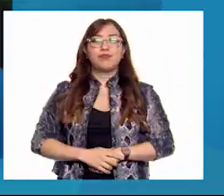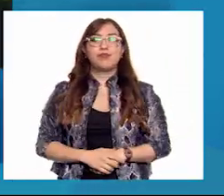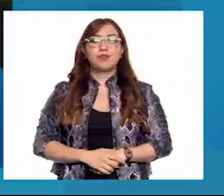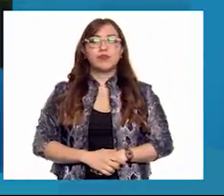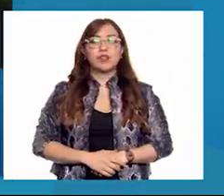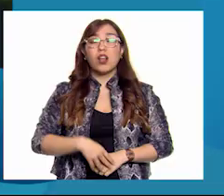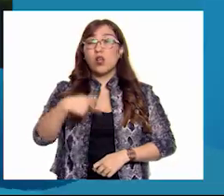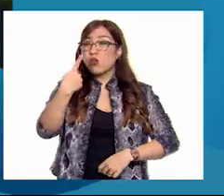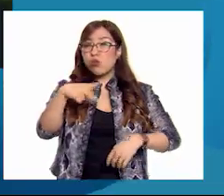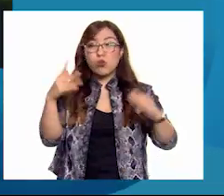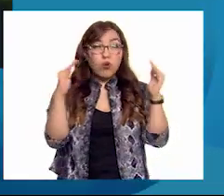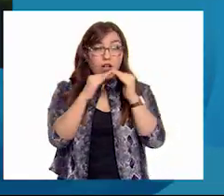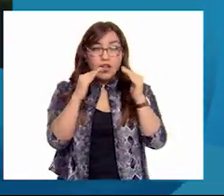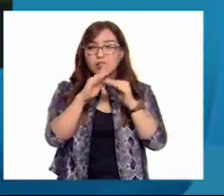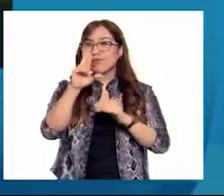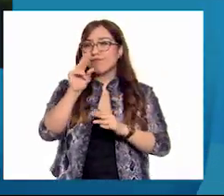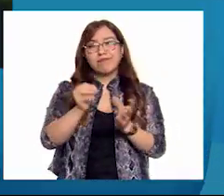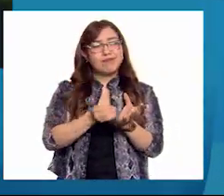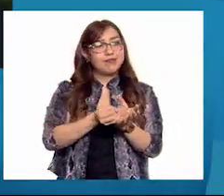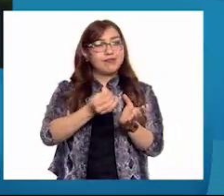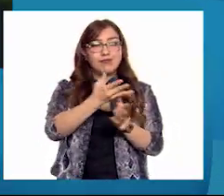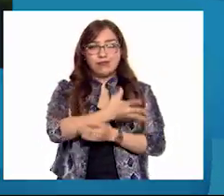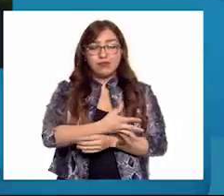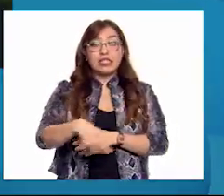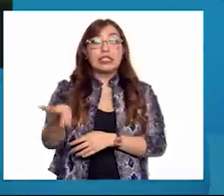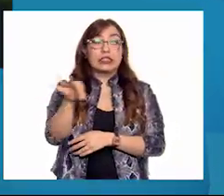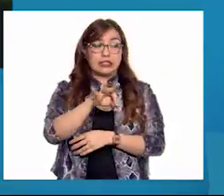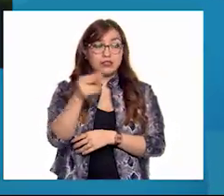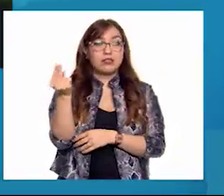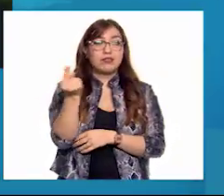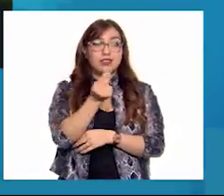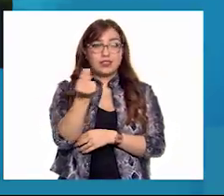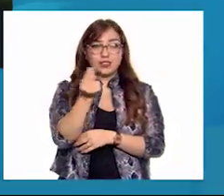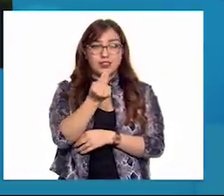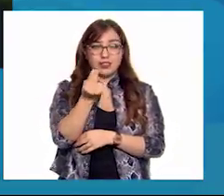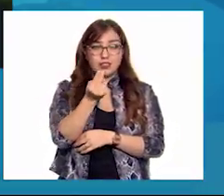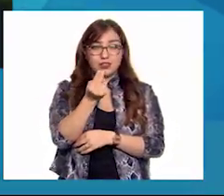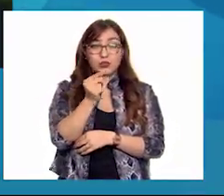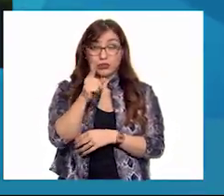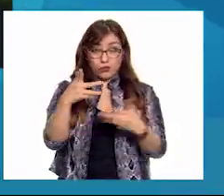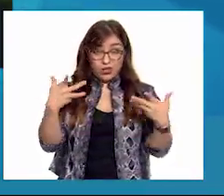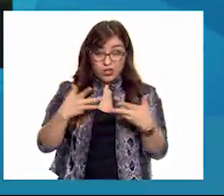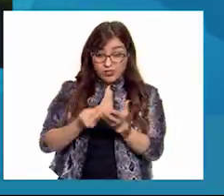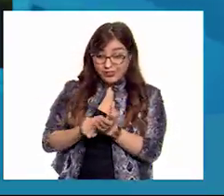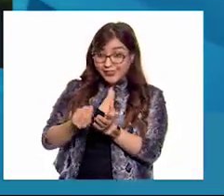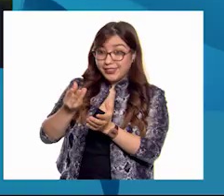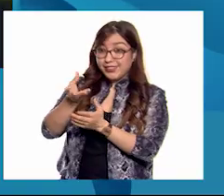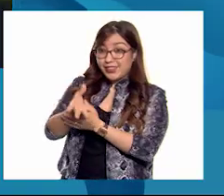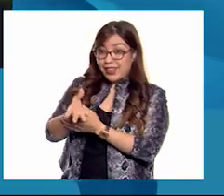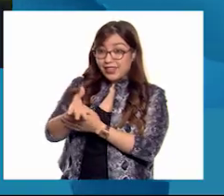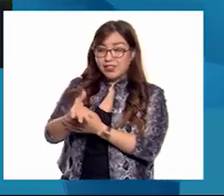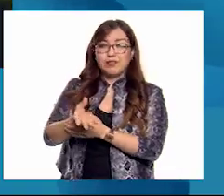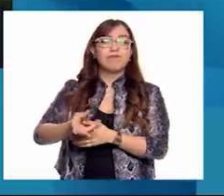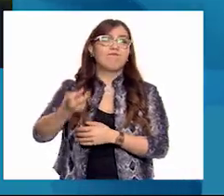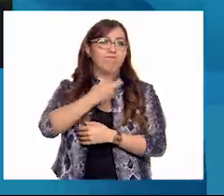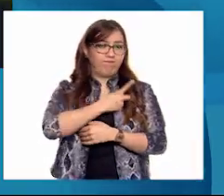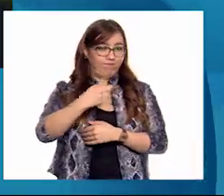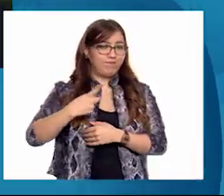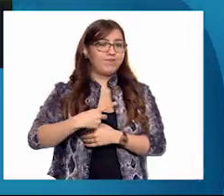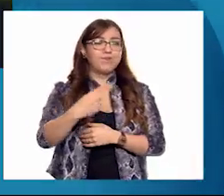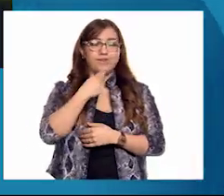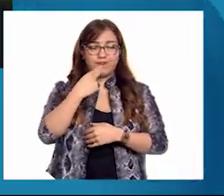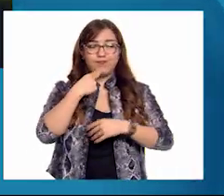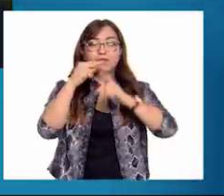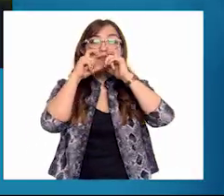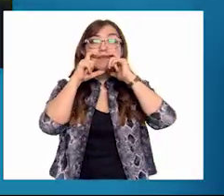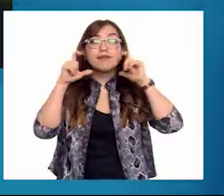Trata de no salir de casa a menos que sea muy necesario. Si lo haces, utiliza el